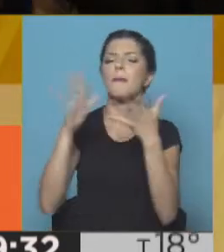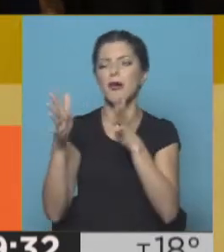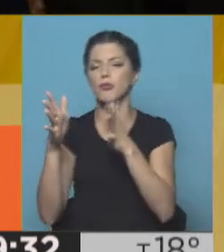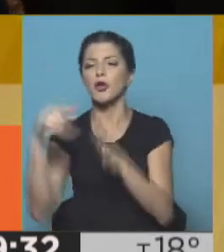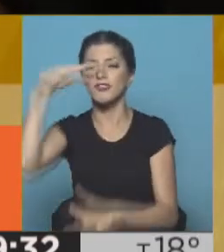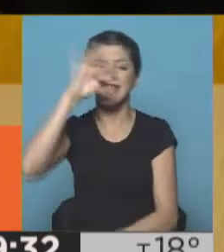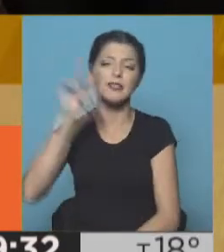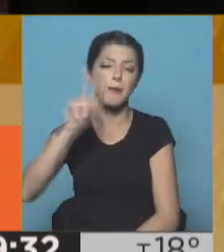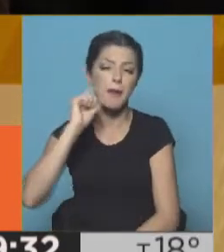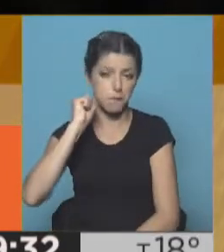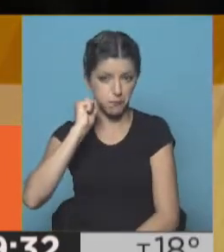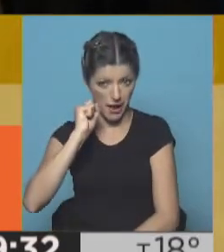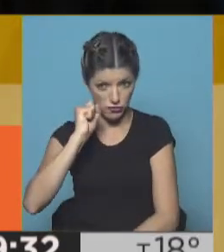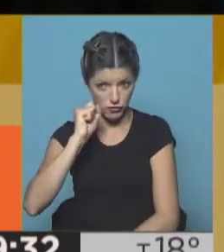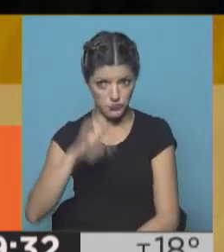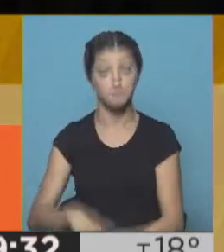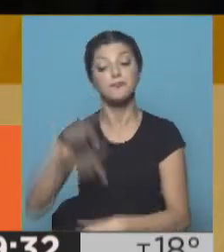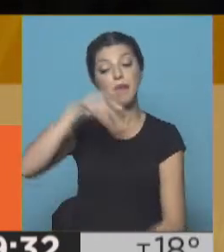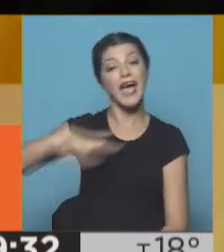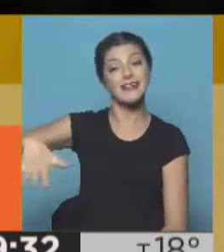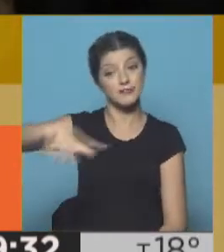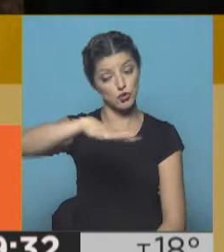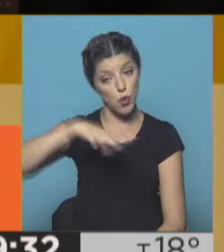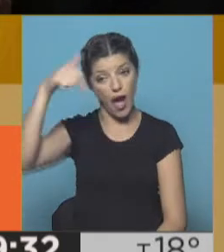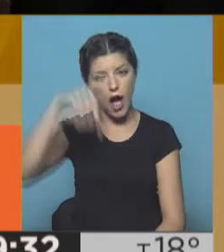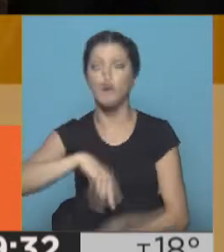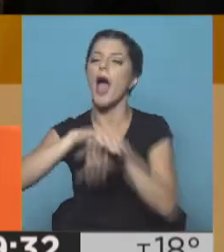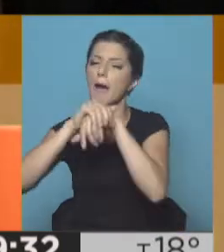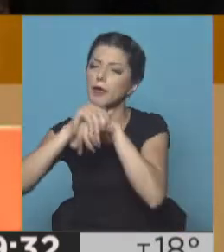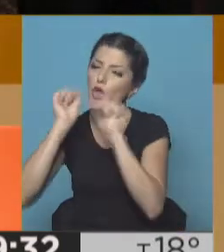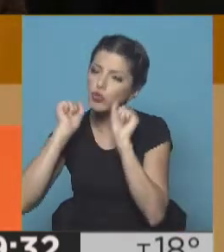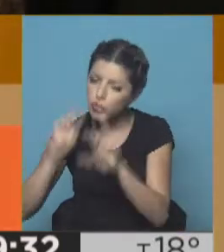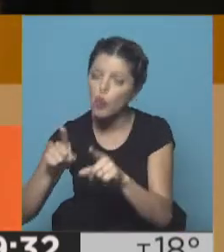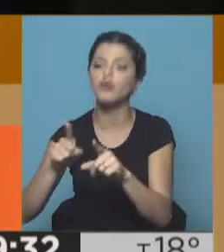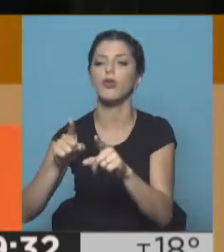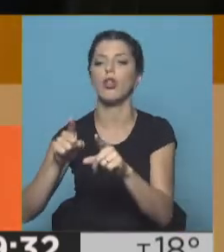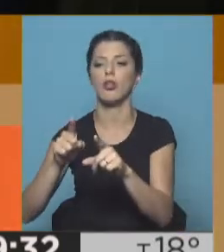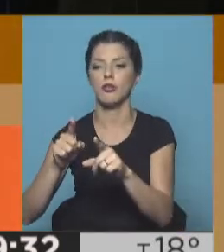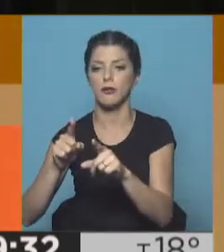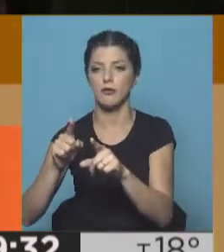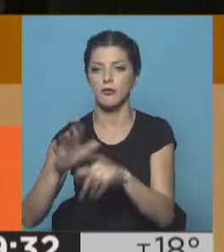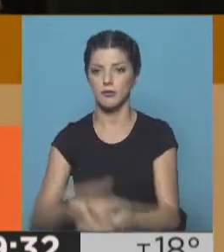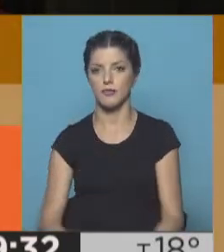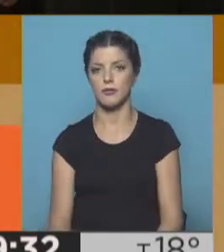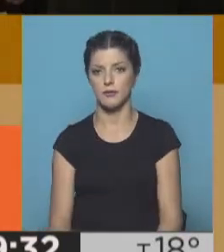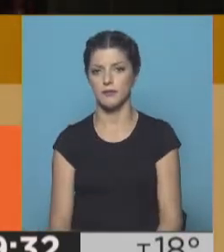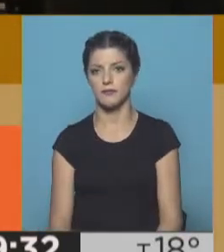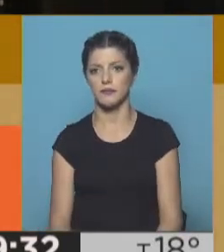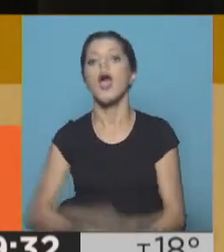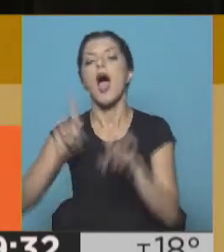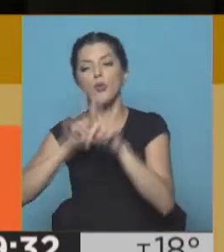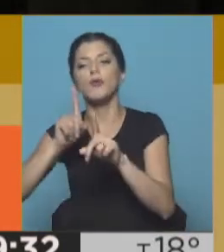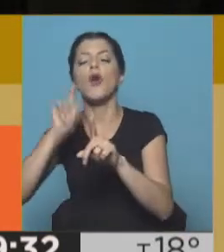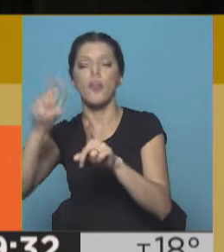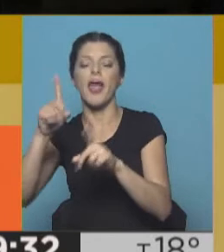70 mil pesos. En este lugar se están juntando amigos, aquellos simpatizantes como él del Club